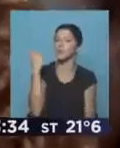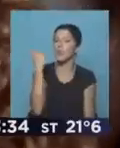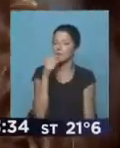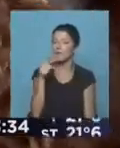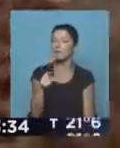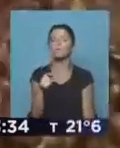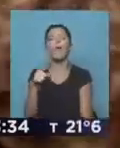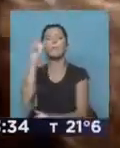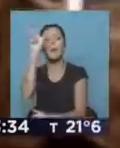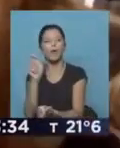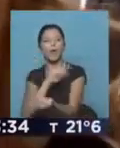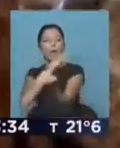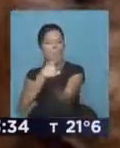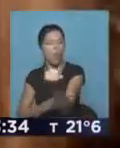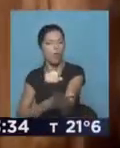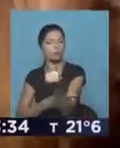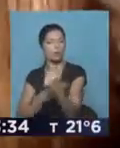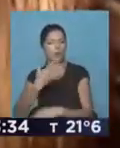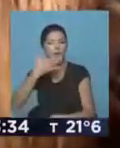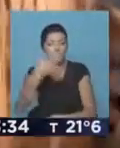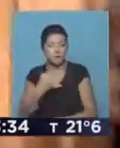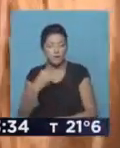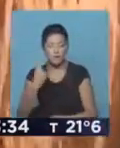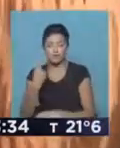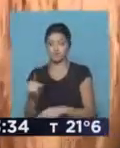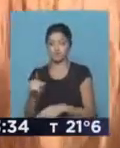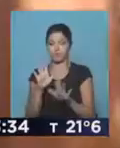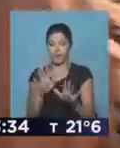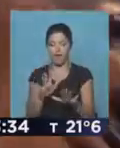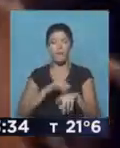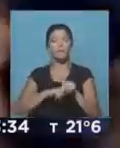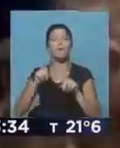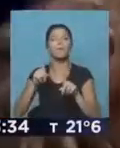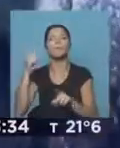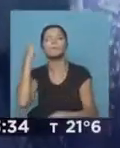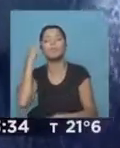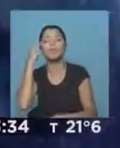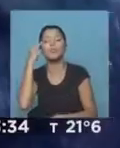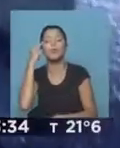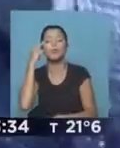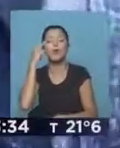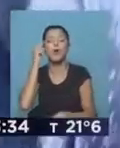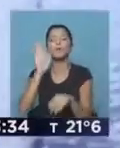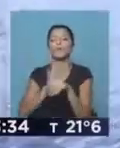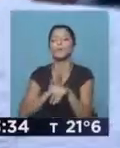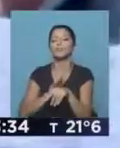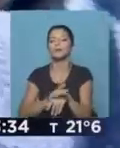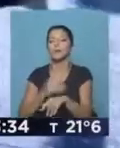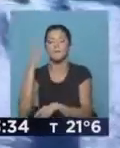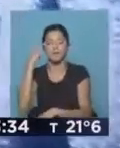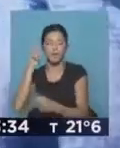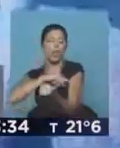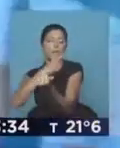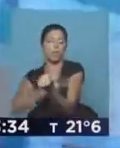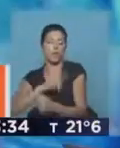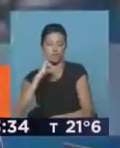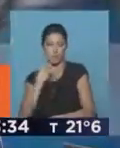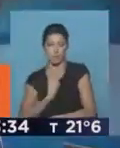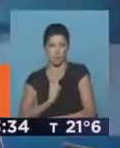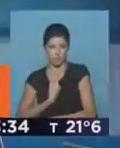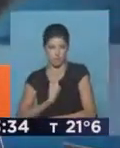concentran el poder, que toman decisiones imprevisibles bajo una lógica, uno diría, casi personalista del ejercicio del poder. Y al mismo